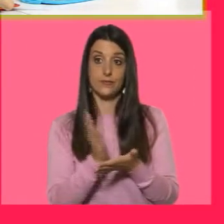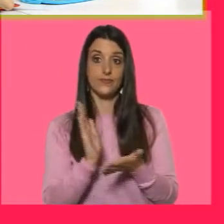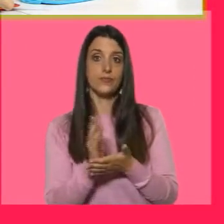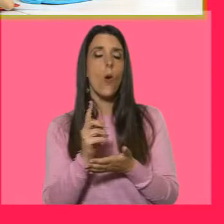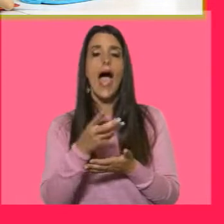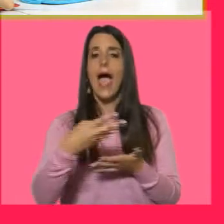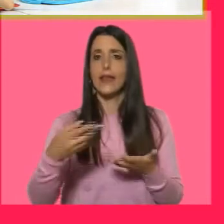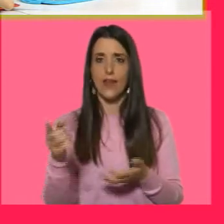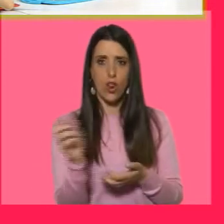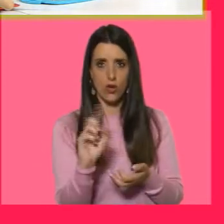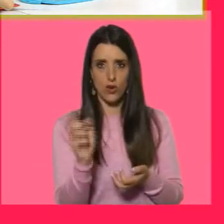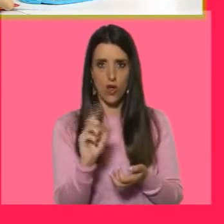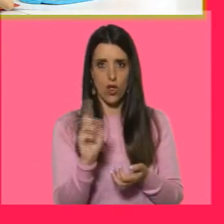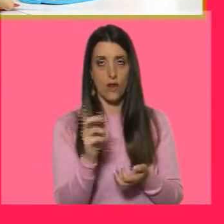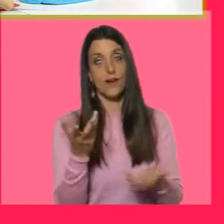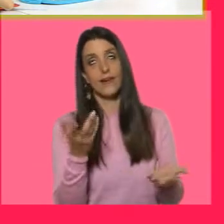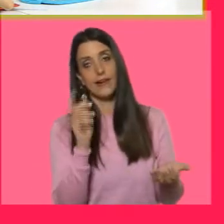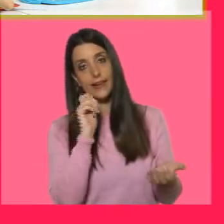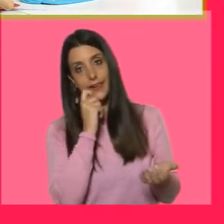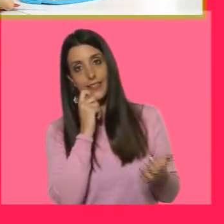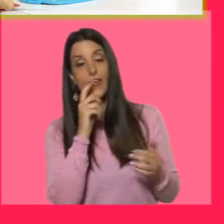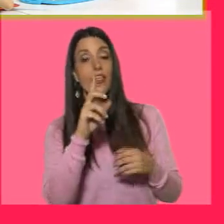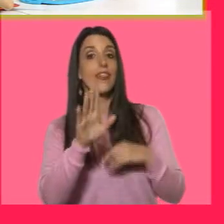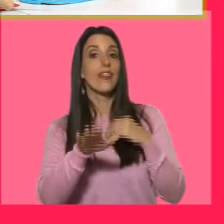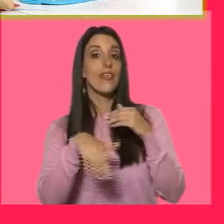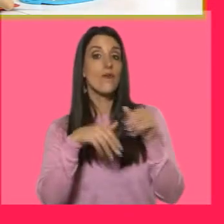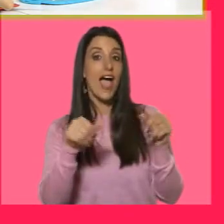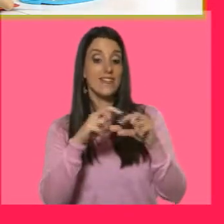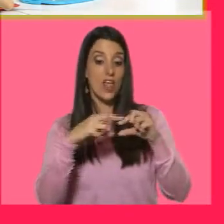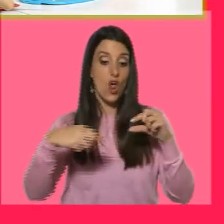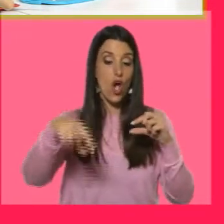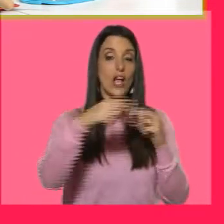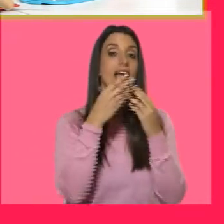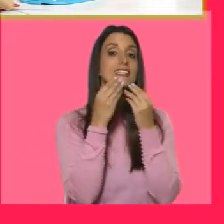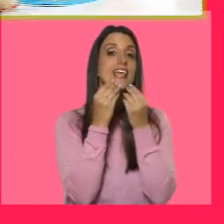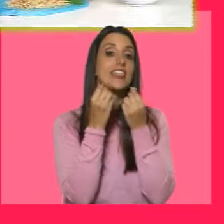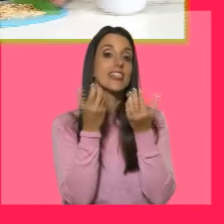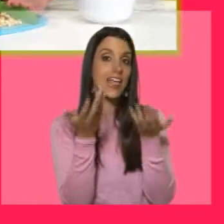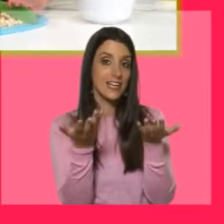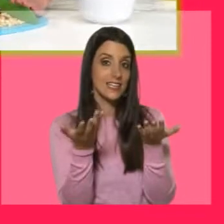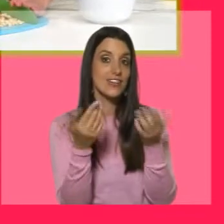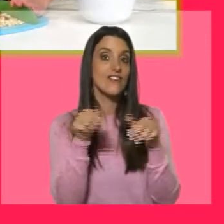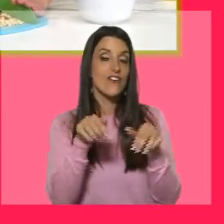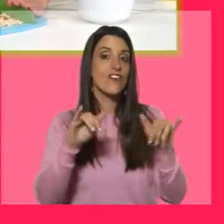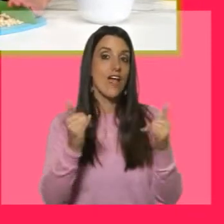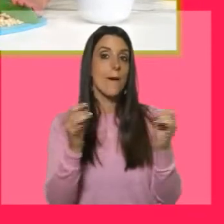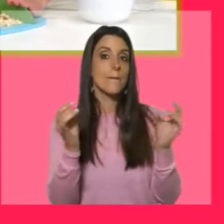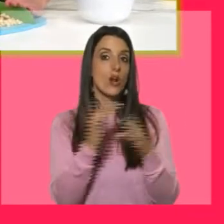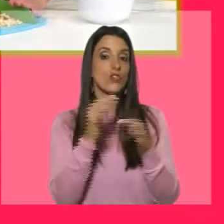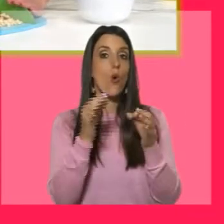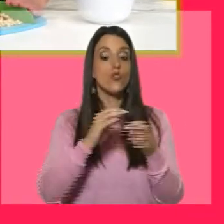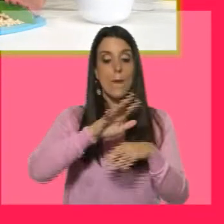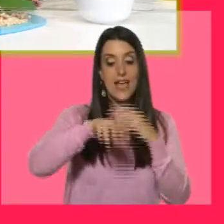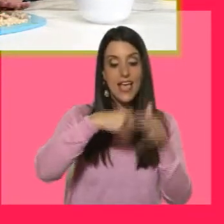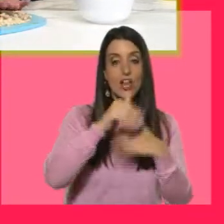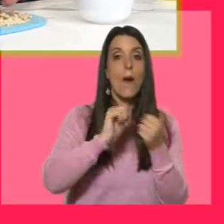harina. Porque que se note. Lo lindo es que después cuando vos armes la rosca, se sienta. ¿Viste? Perfecto. Yo acá hice eso, un mix de almendras,